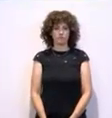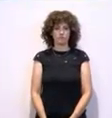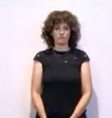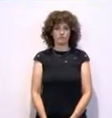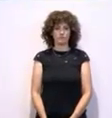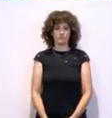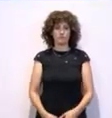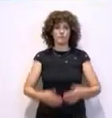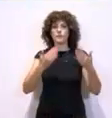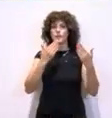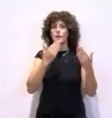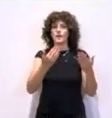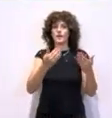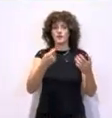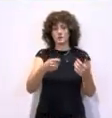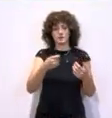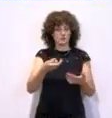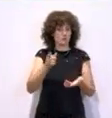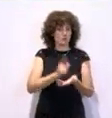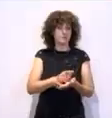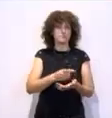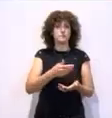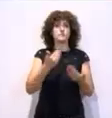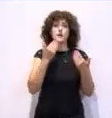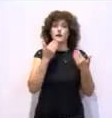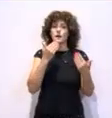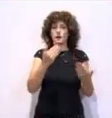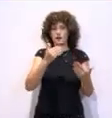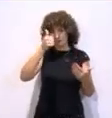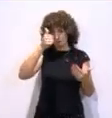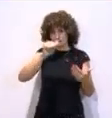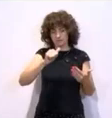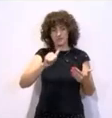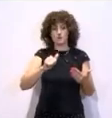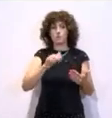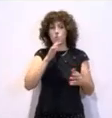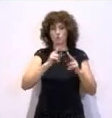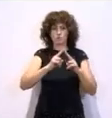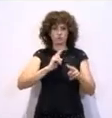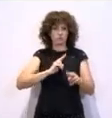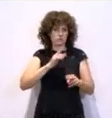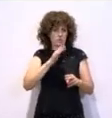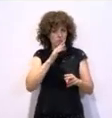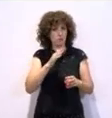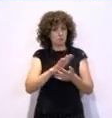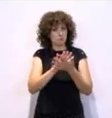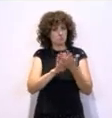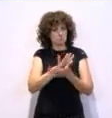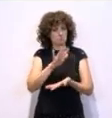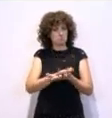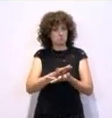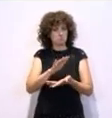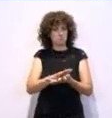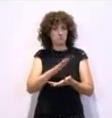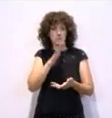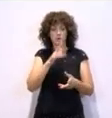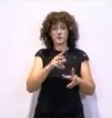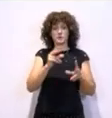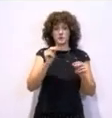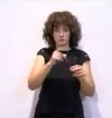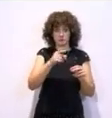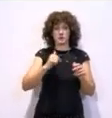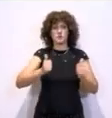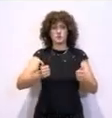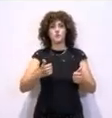Gracias, presidenta, otra vez. Gracias, señor Pérez Pastor, tanto por sus respuestas como por el tono. Empiezo por donde acababa usted, por el aspecto de